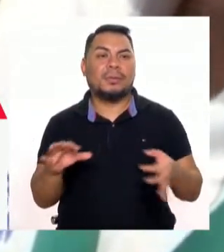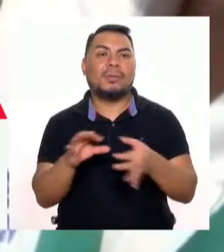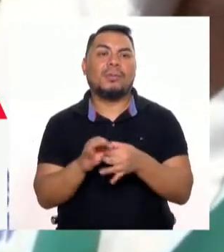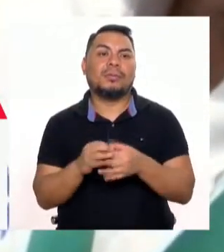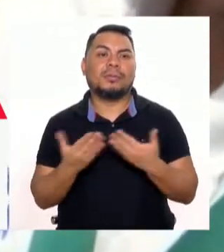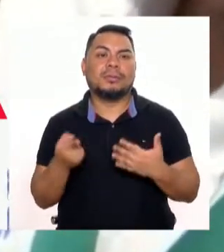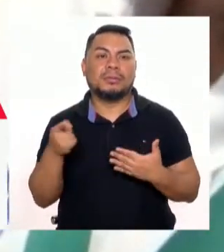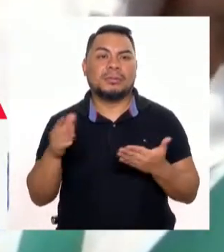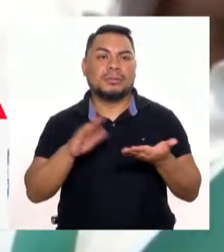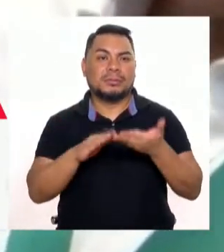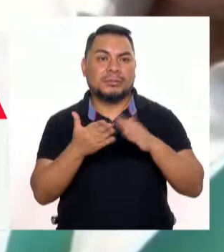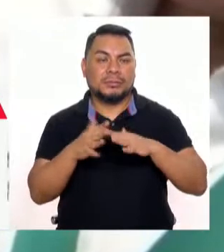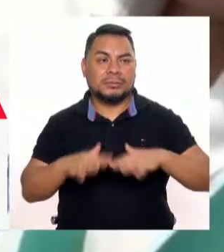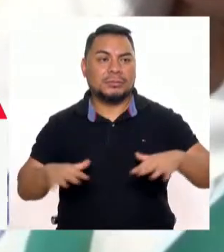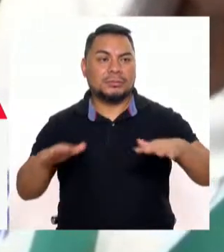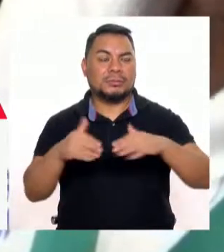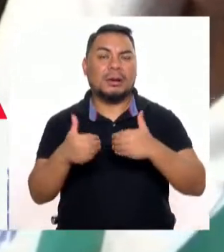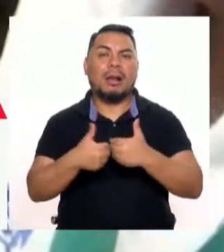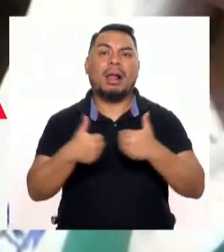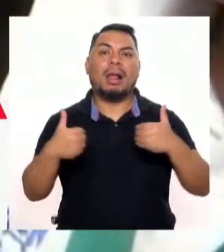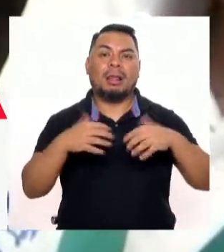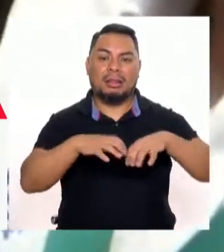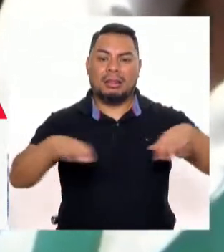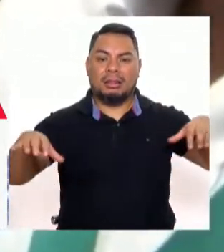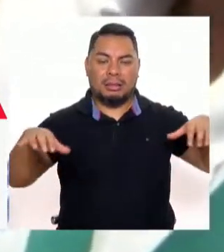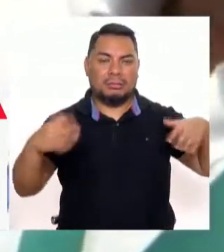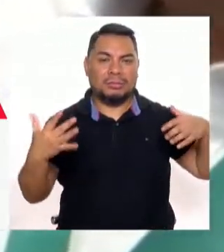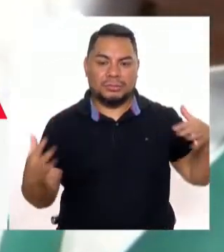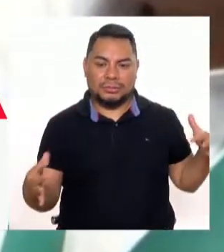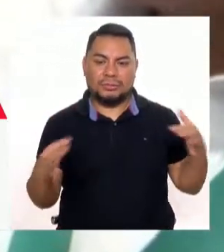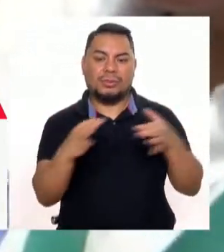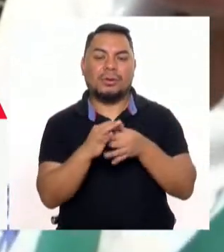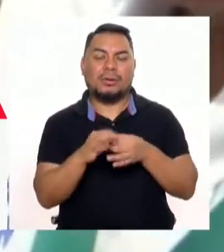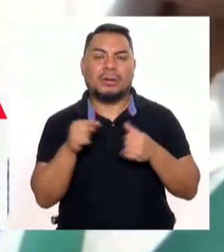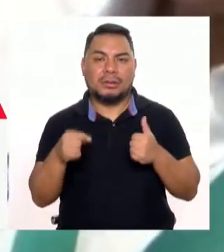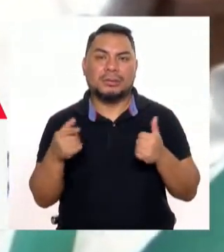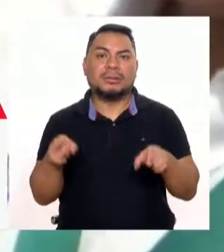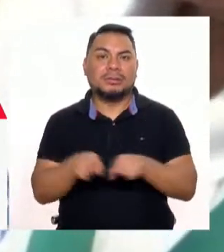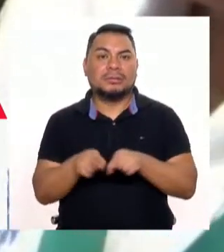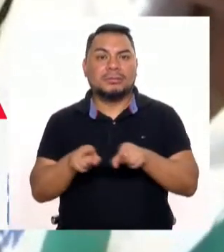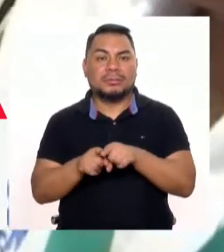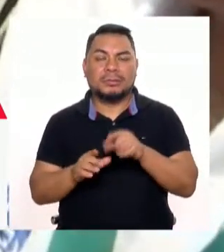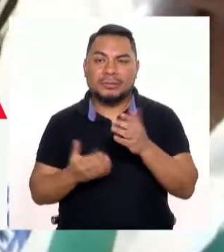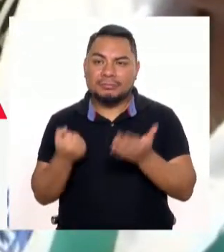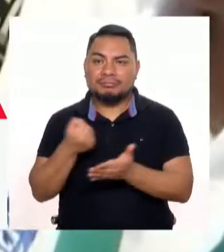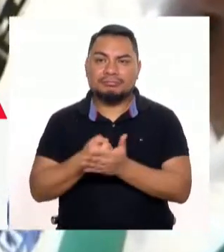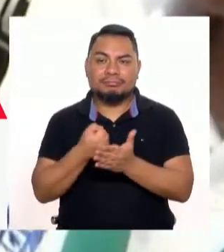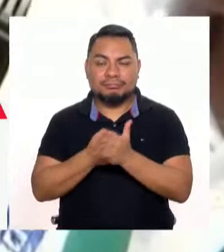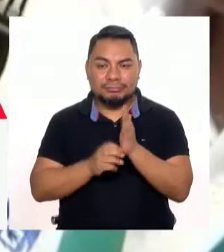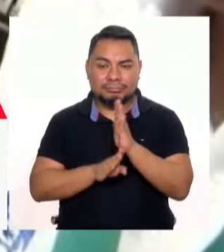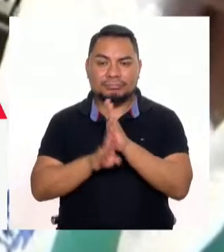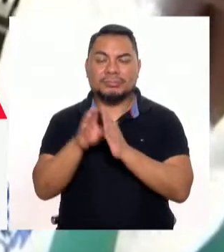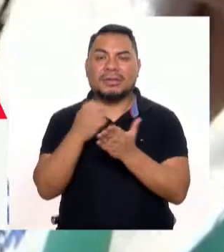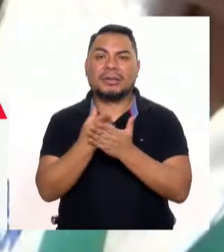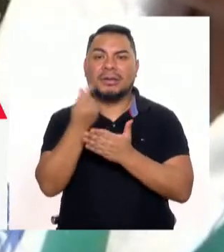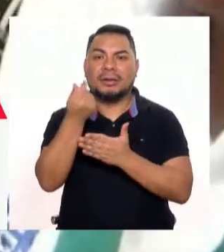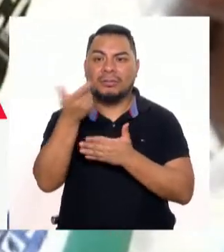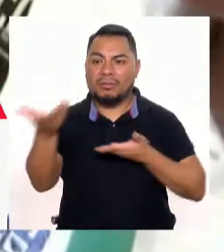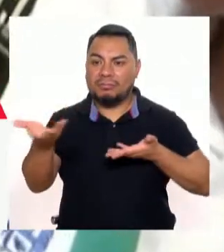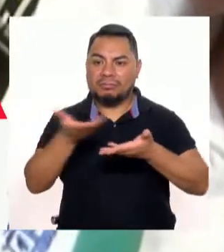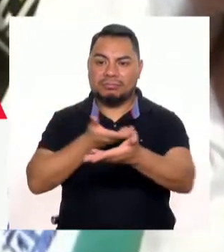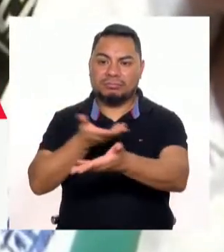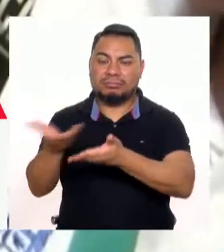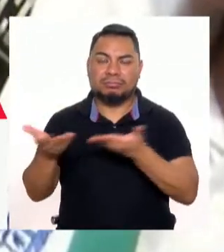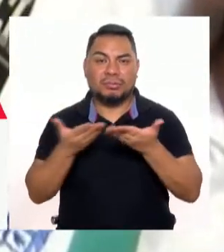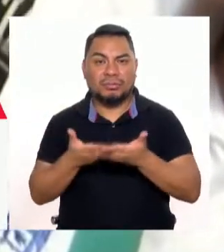no solamente pueblos que estaban apartados si no va a movilizar la economía de toda esta región ya sea que